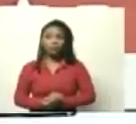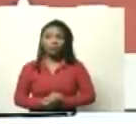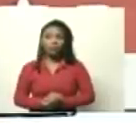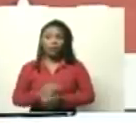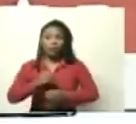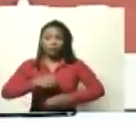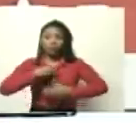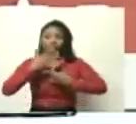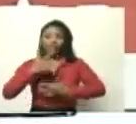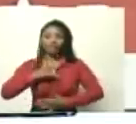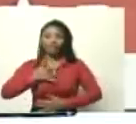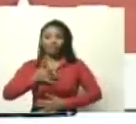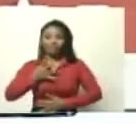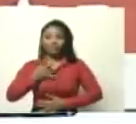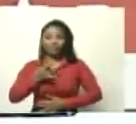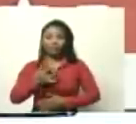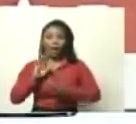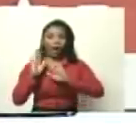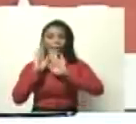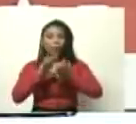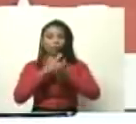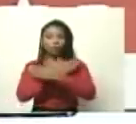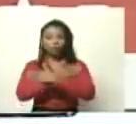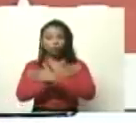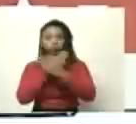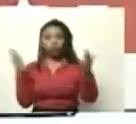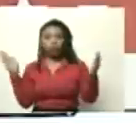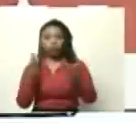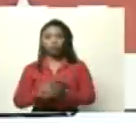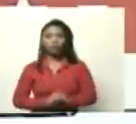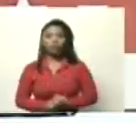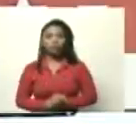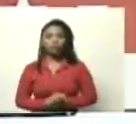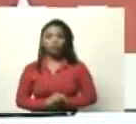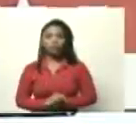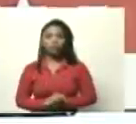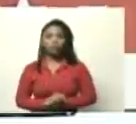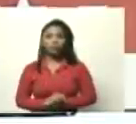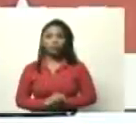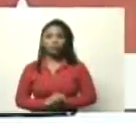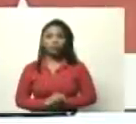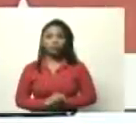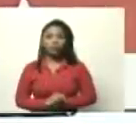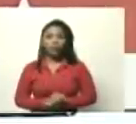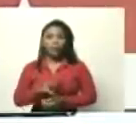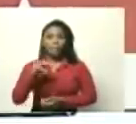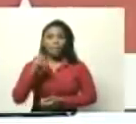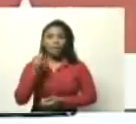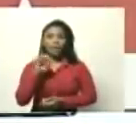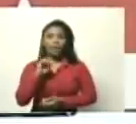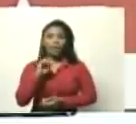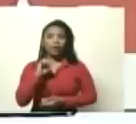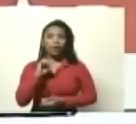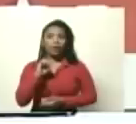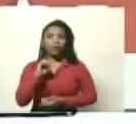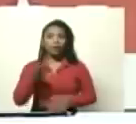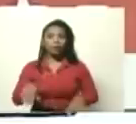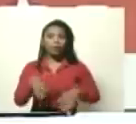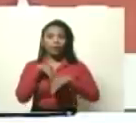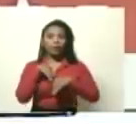expresar nuestro sentimiento de apoyo y solidaridad a María Gabriela, a